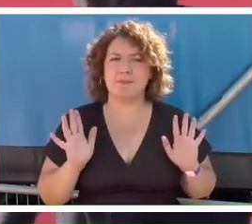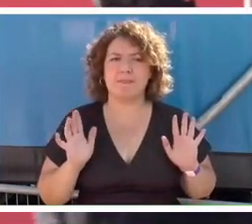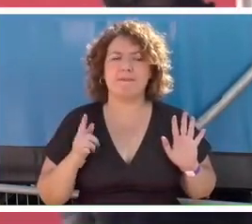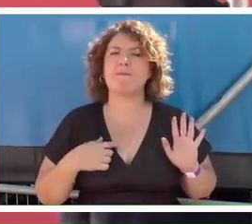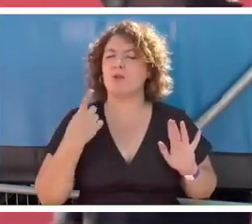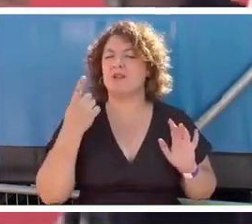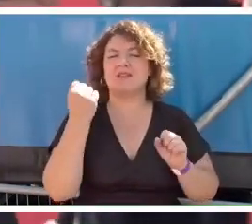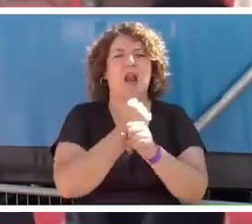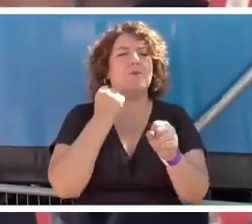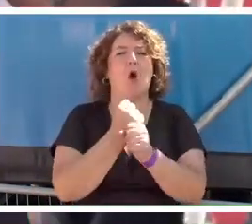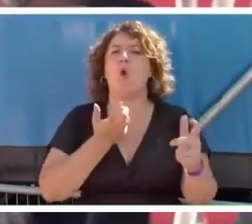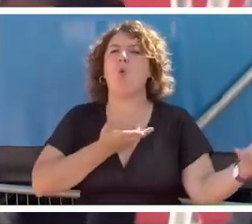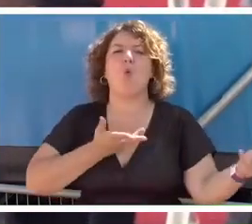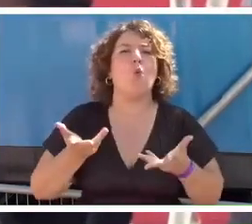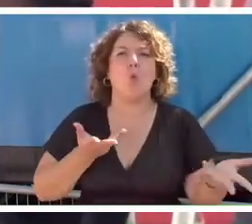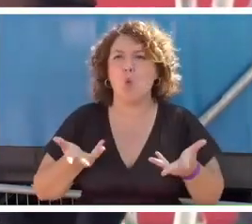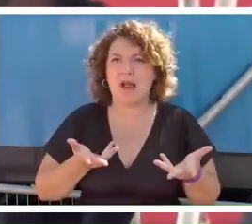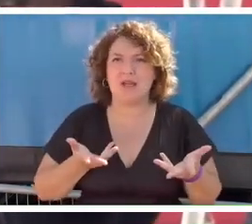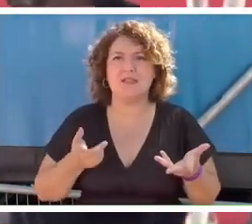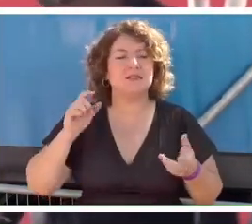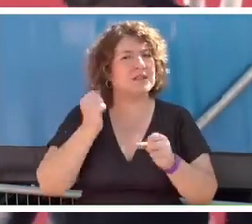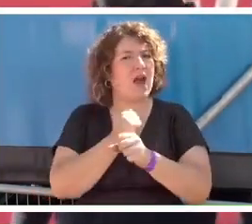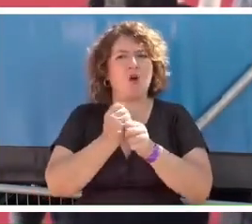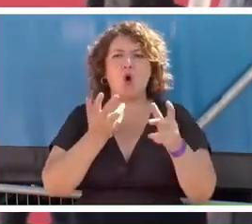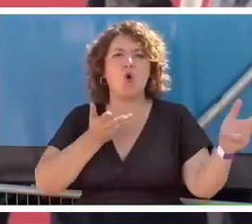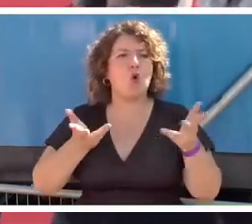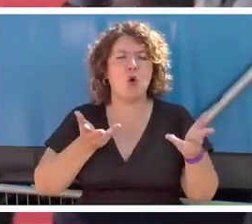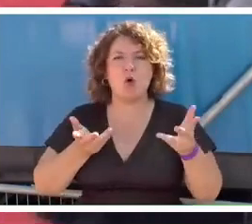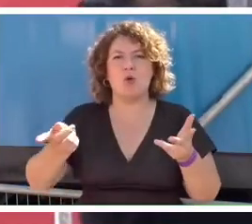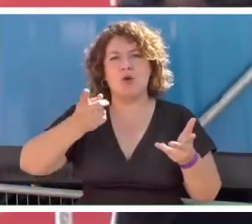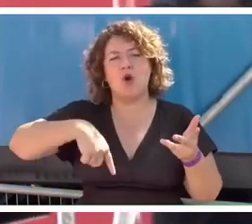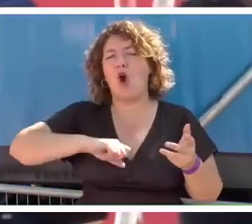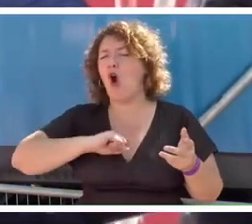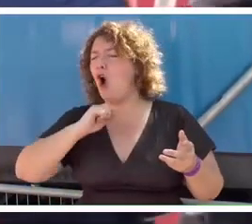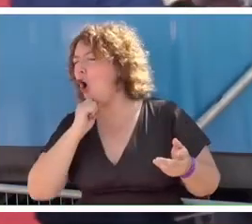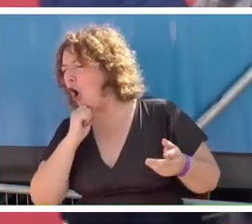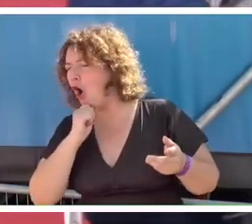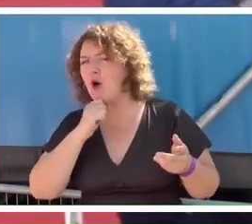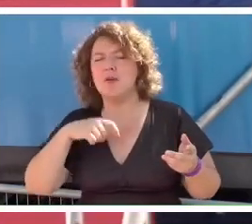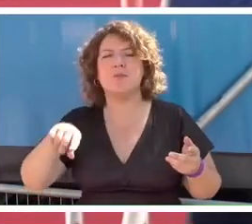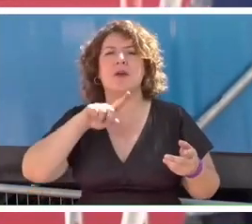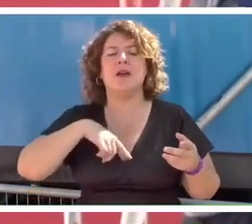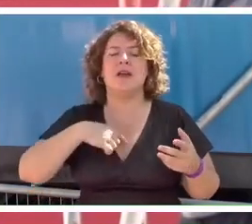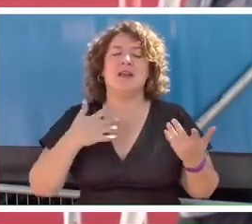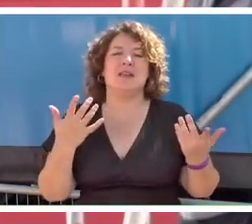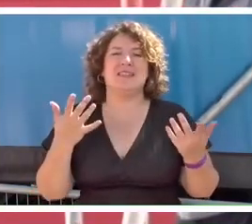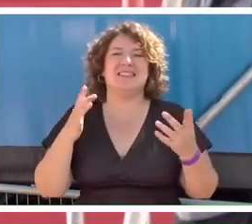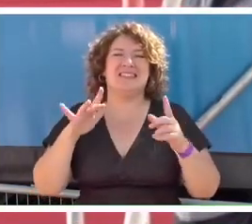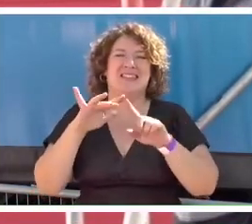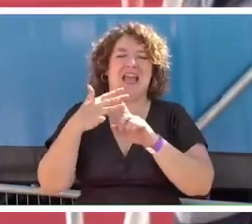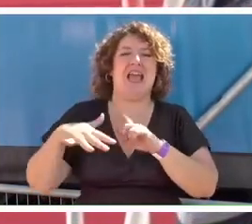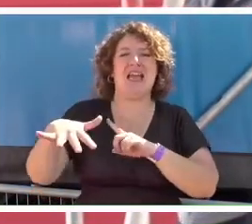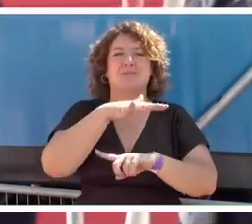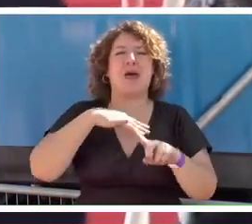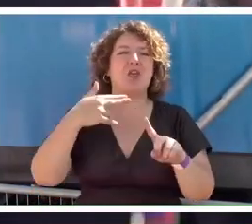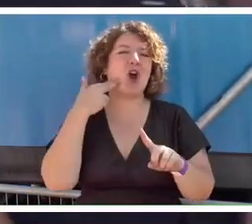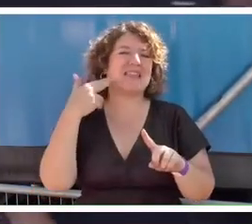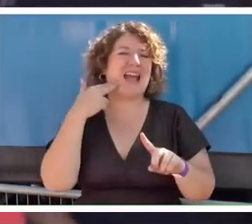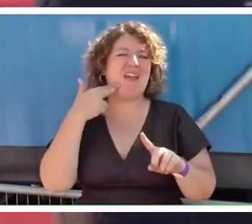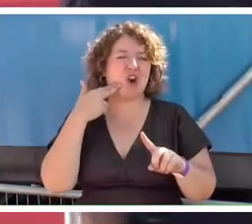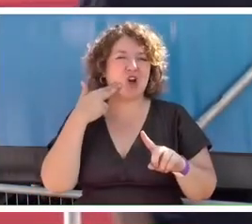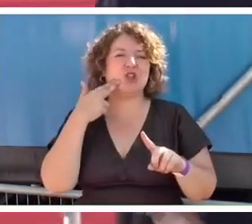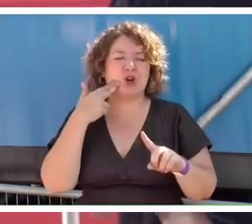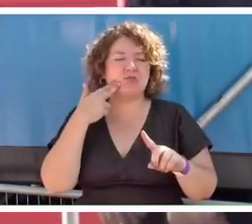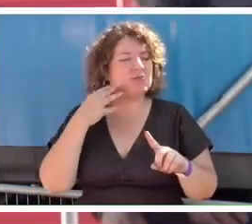tarea urgente. La tarea urgente para arrinconar el odio, para arrinconar ese espacio tenebroso,